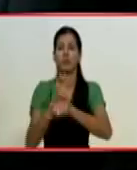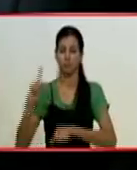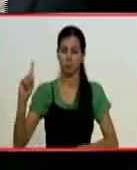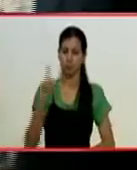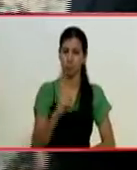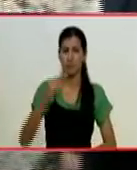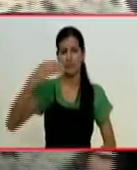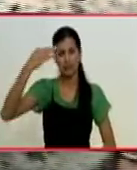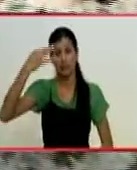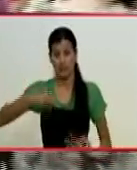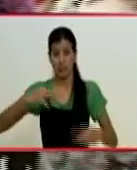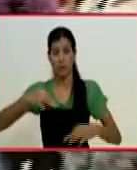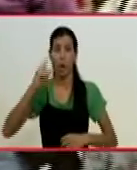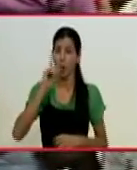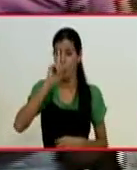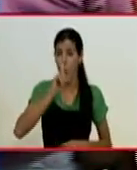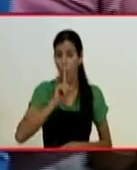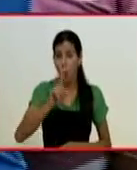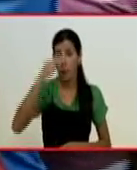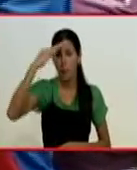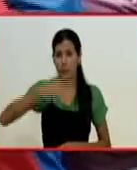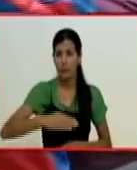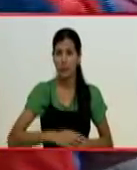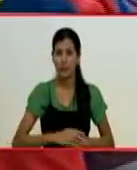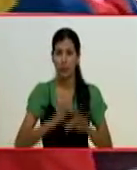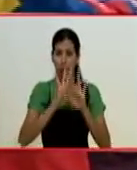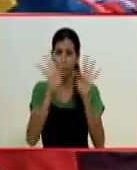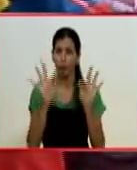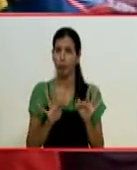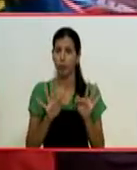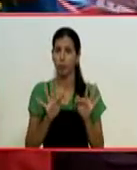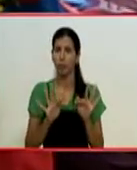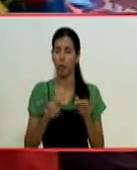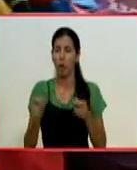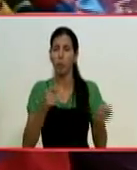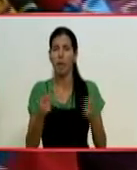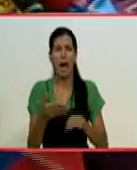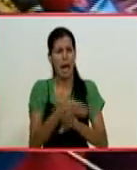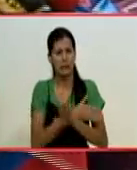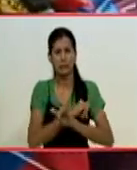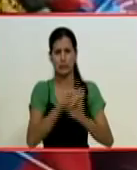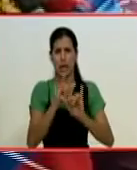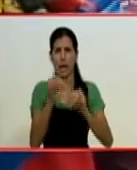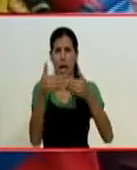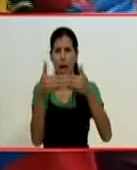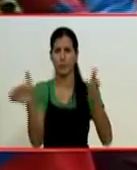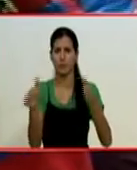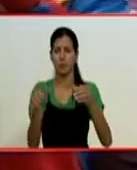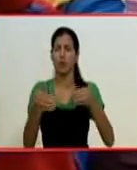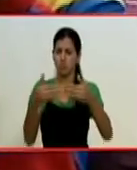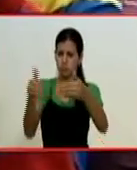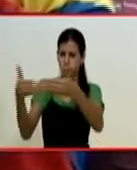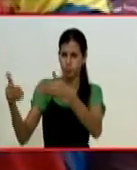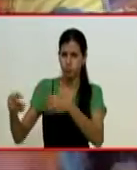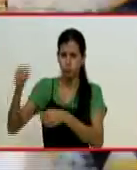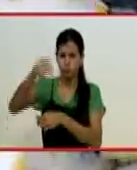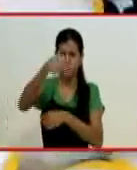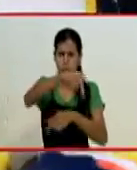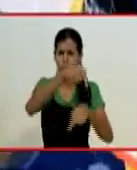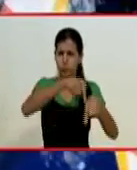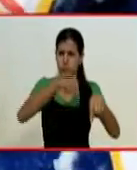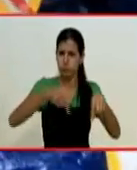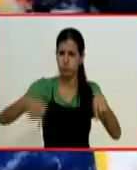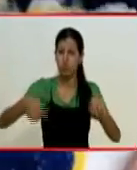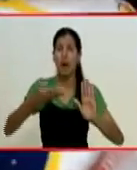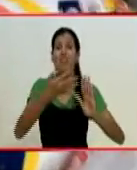Villegas. Y estas estructuras, como la podemos ver aquí, son bodegas que ya existen, que están diseminadas en cada uno de los barrios,